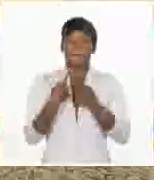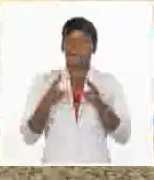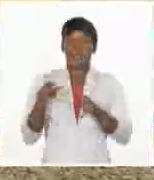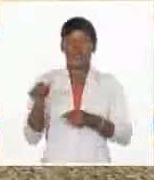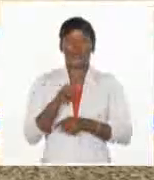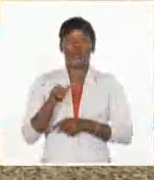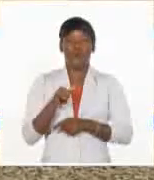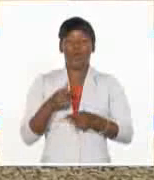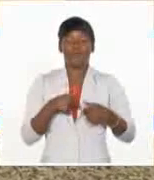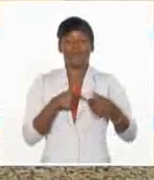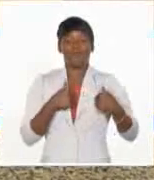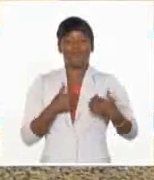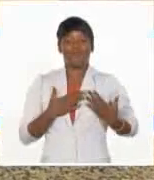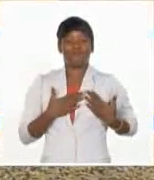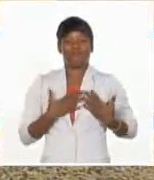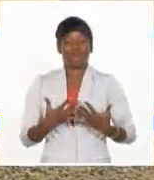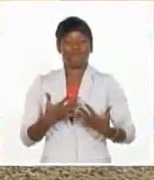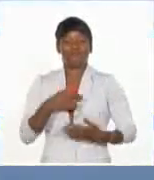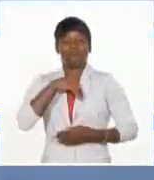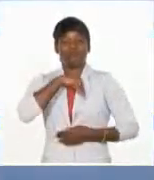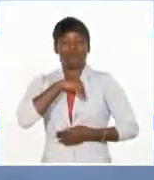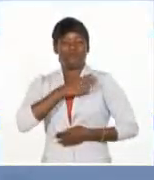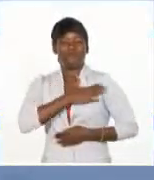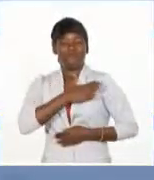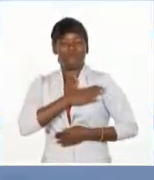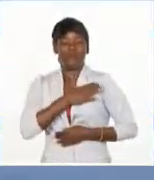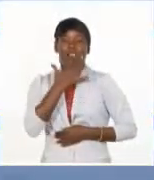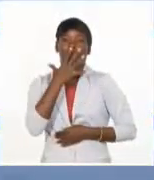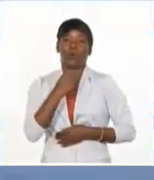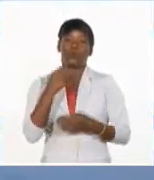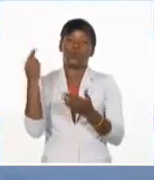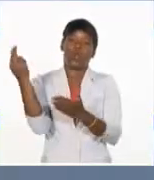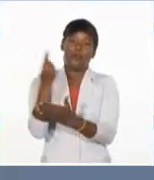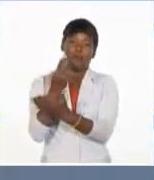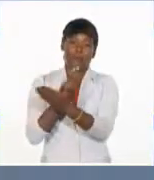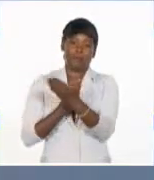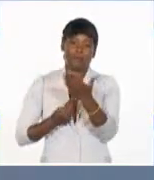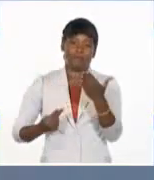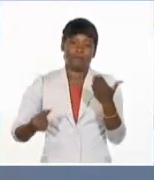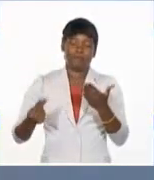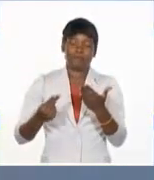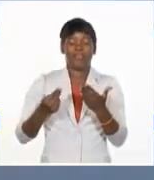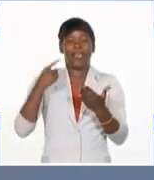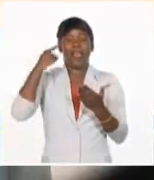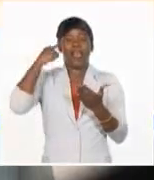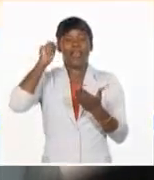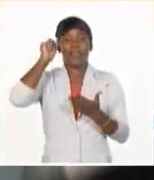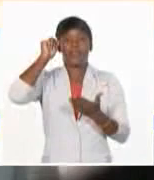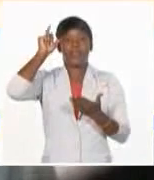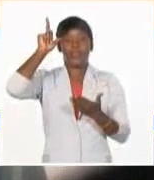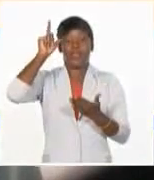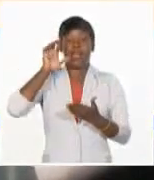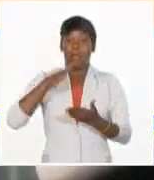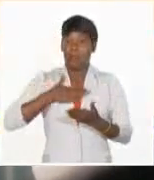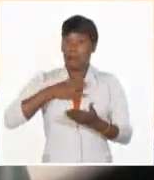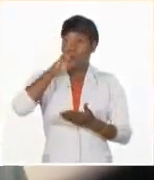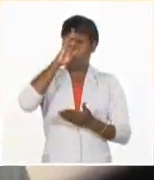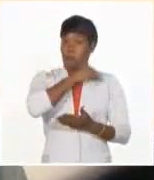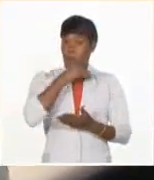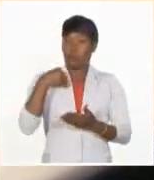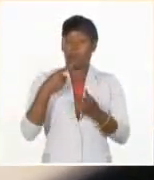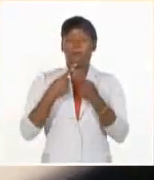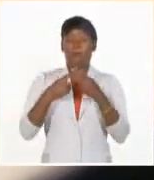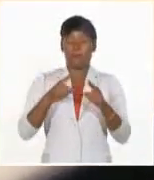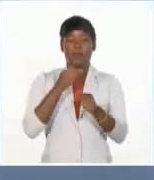la sensibilidad de su mirada de cirujano plástico para lograr sus dibujos. El doctor Pavel Reyes se reconoce en